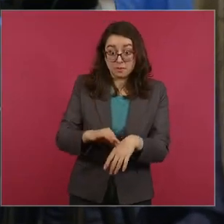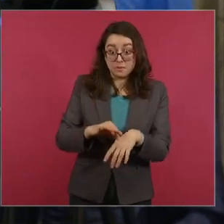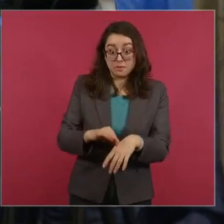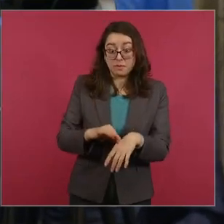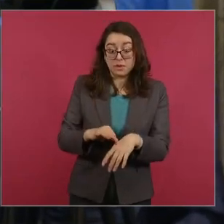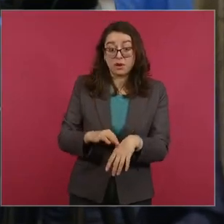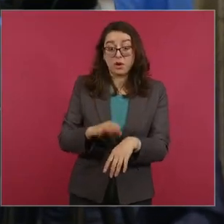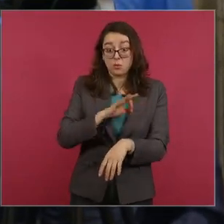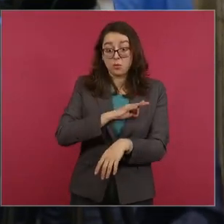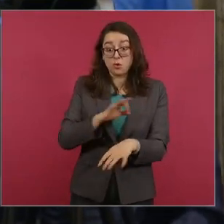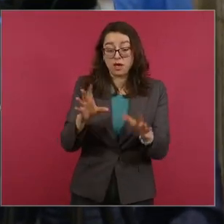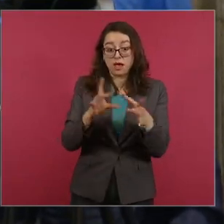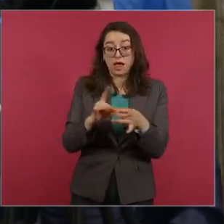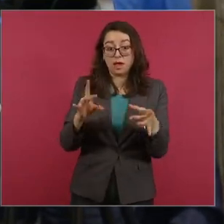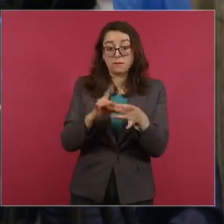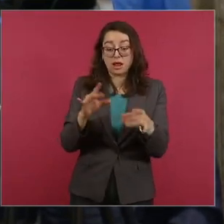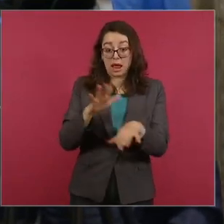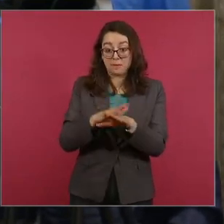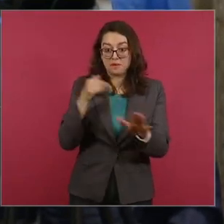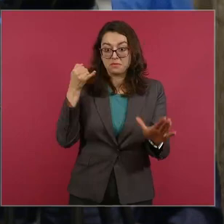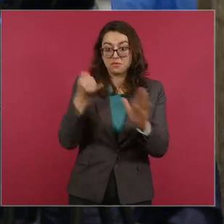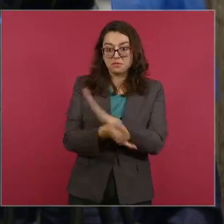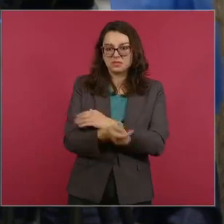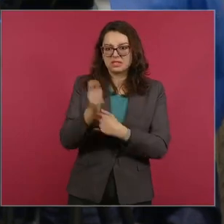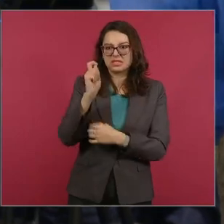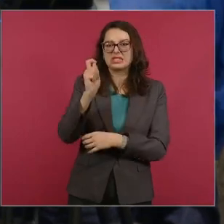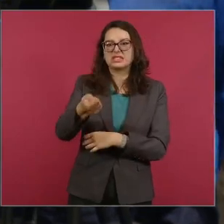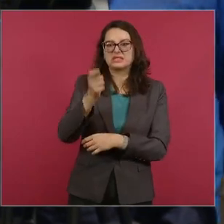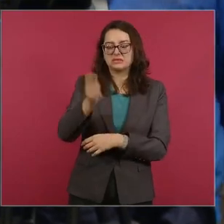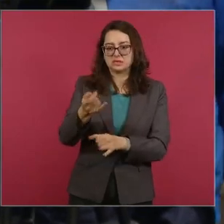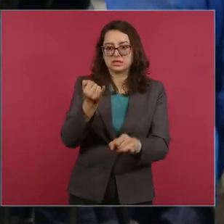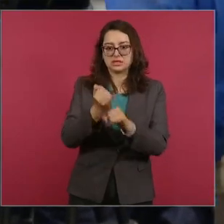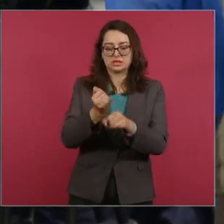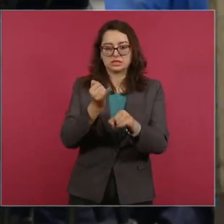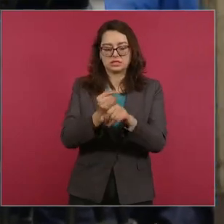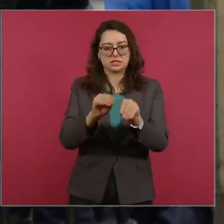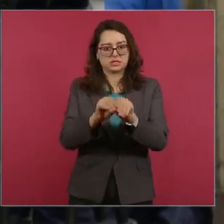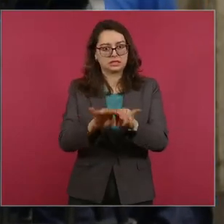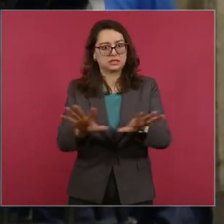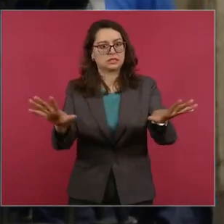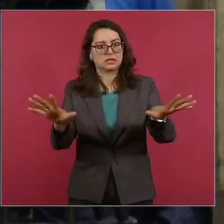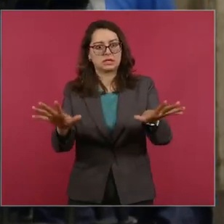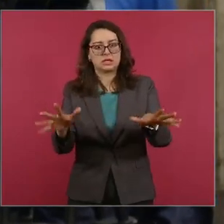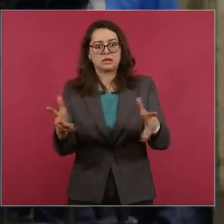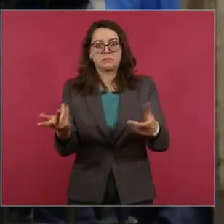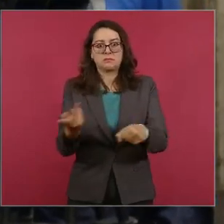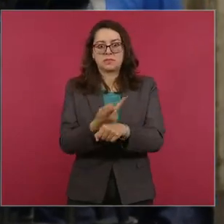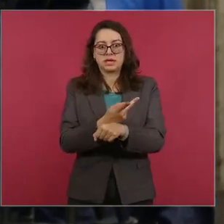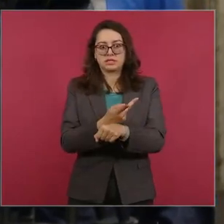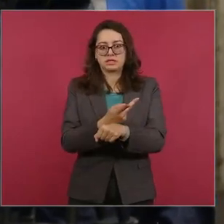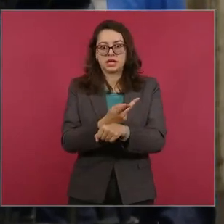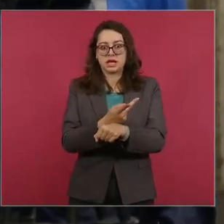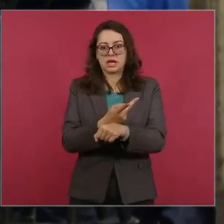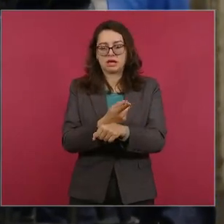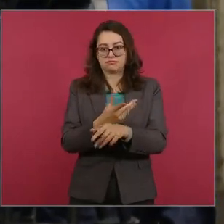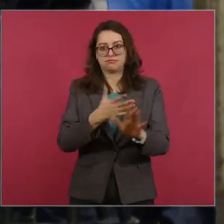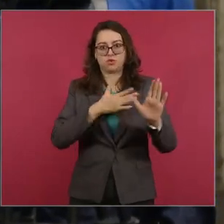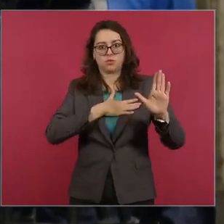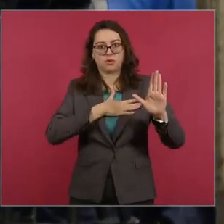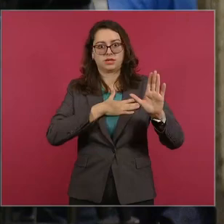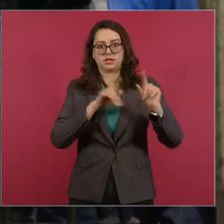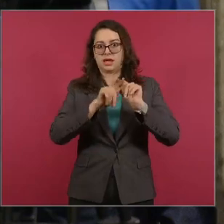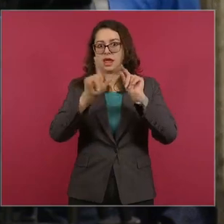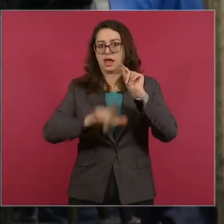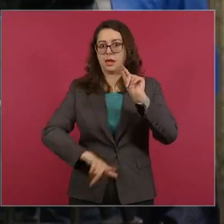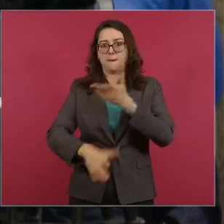más detalles de sus contratos a la empresa de Starlink y si es así si con esto va a cumplir su promesa